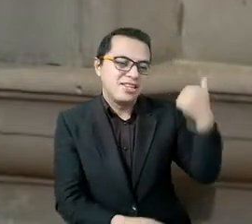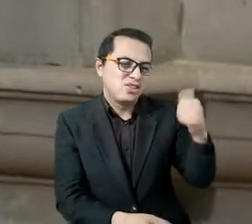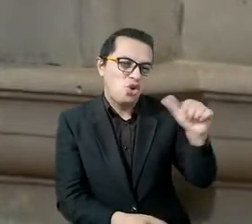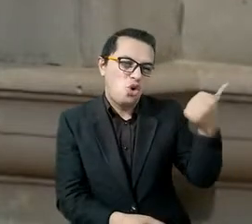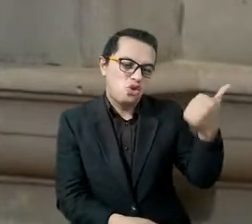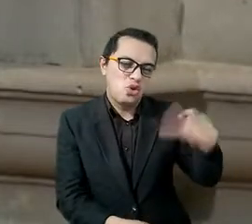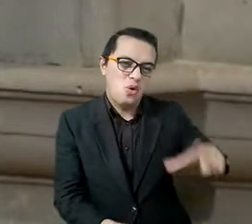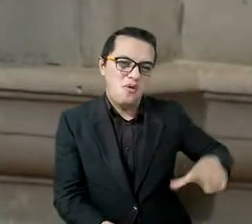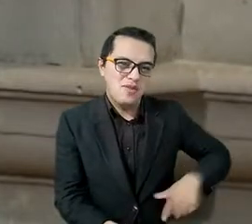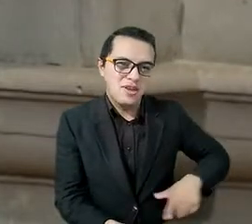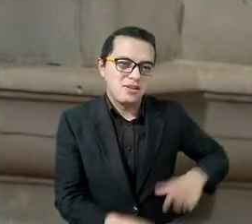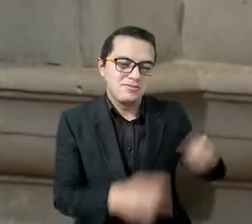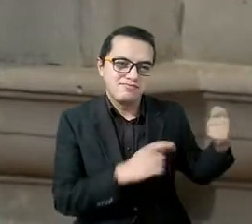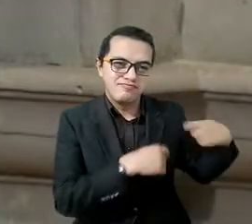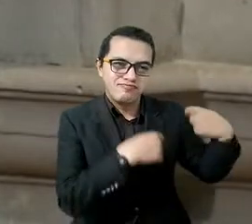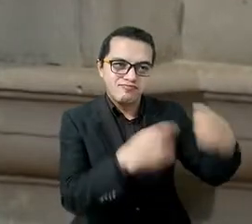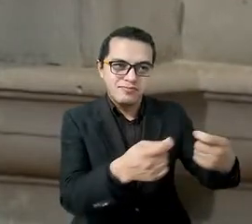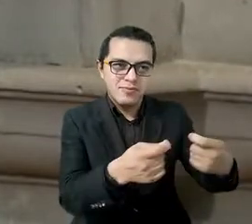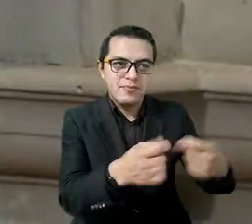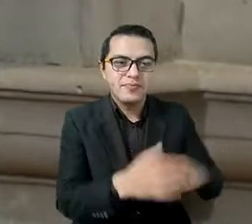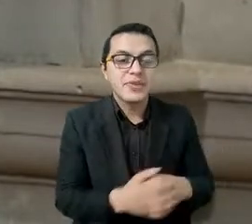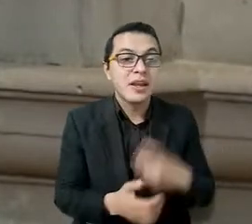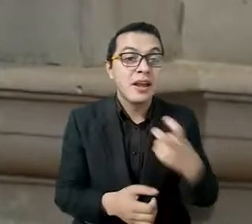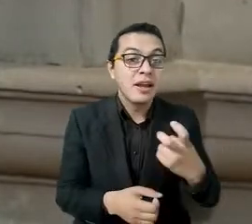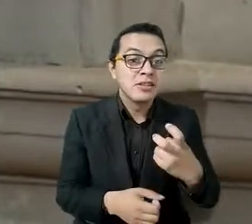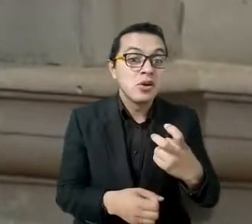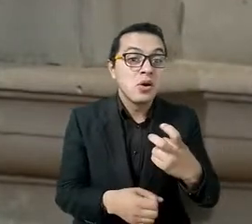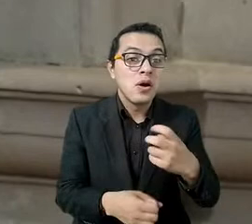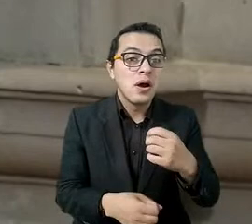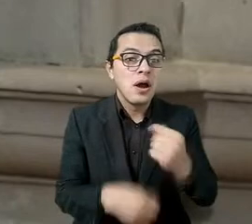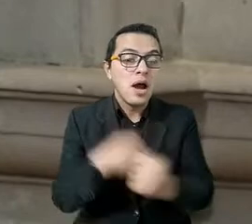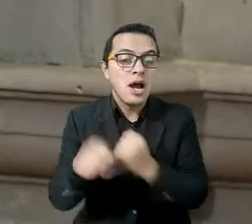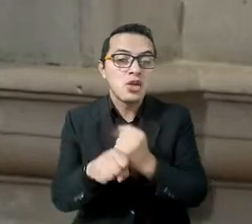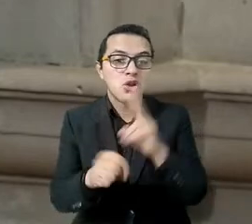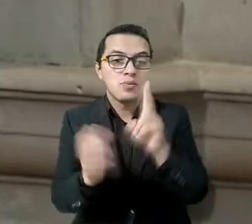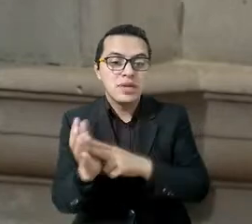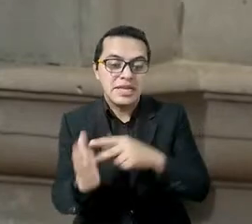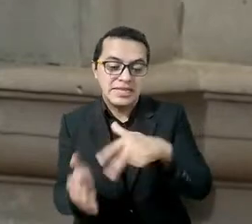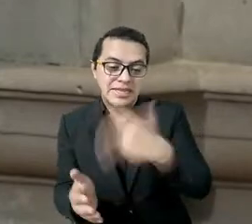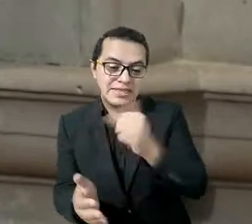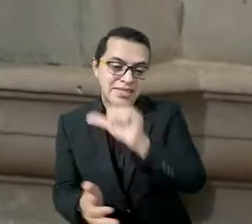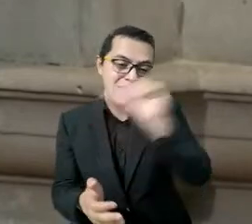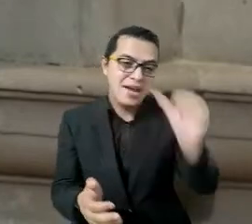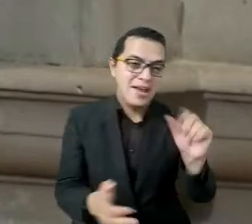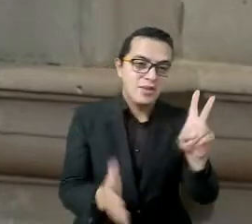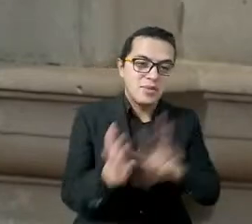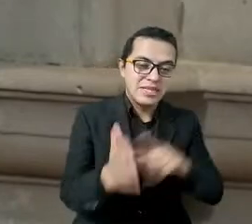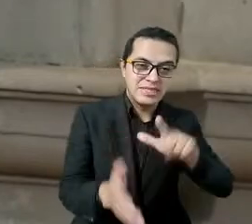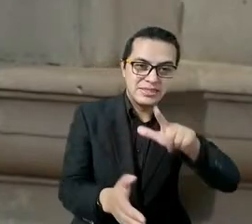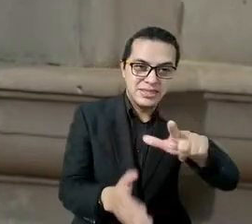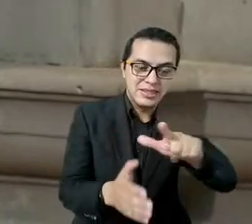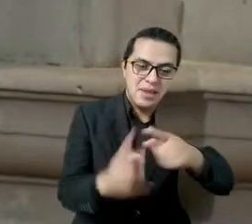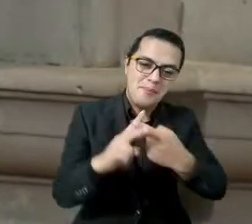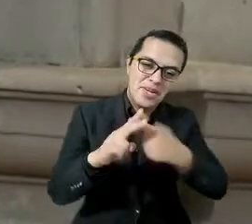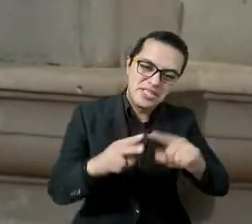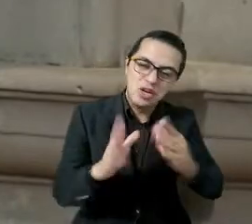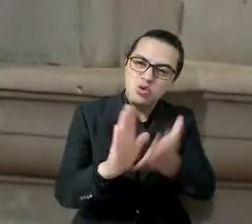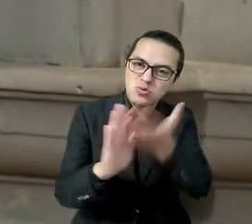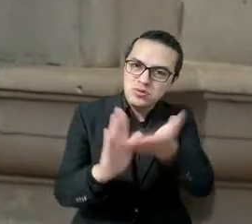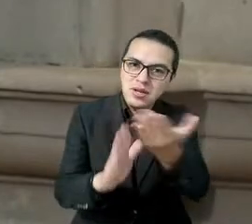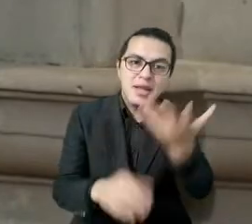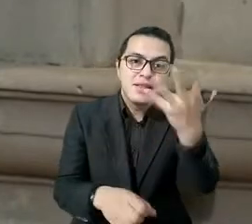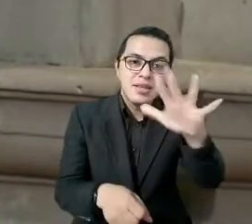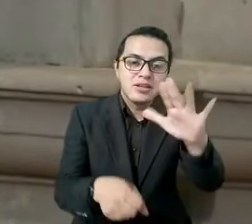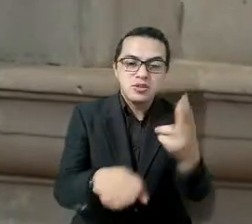entidad, entre 2013 y 2017 comenzó la construcción de 10 hospitales, las cuales se ubican